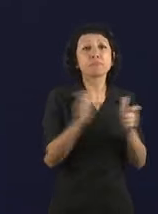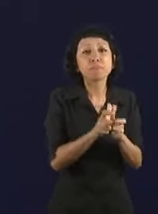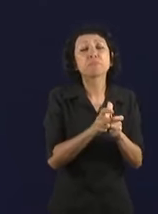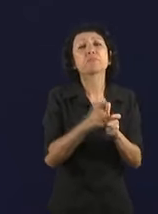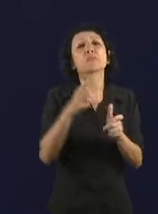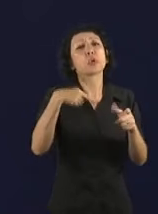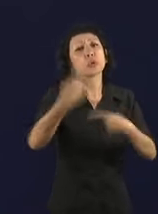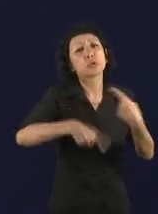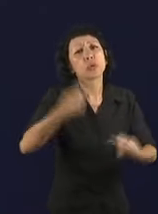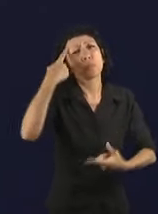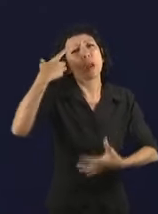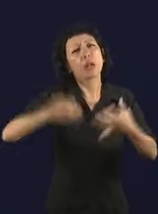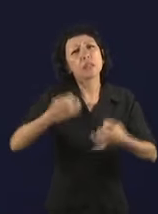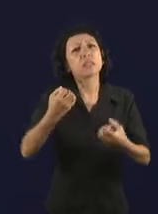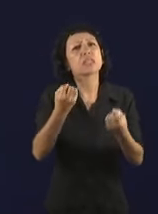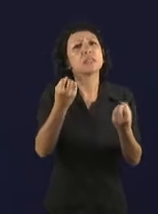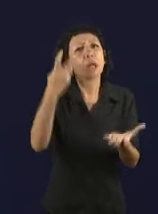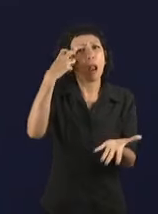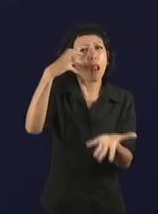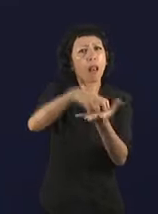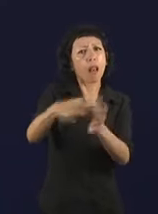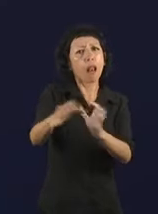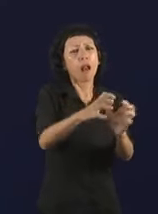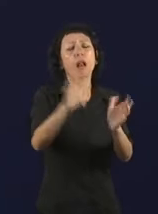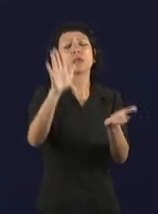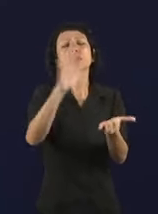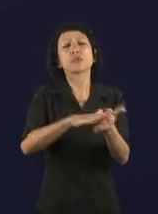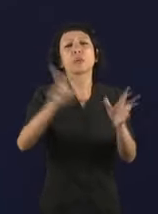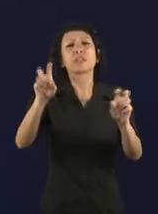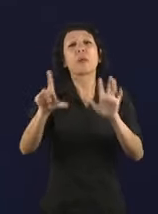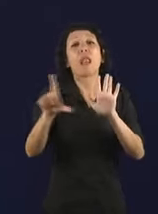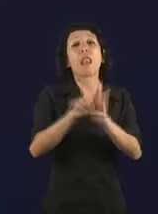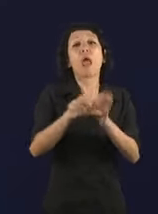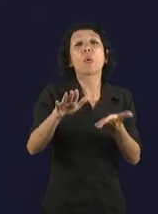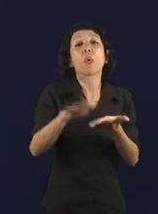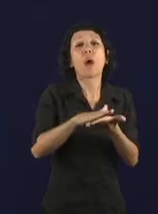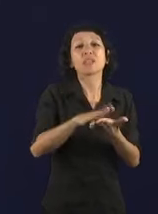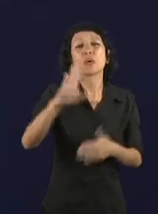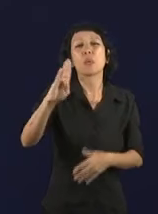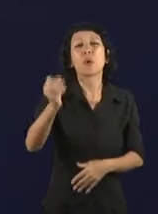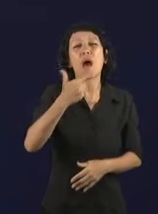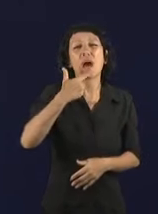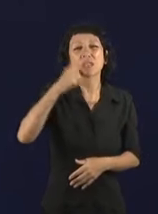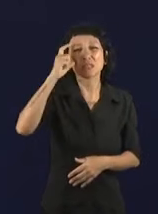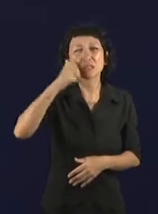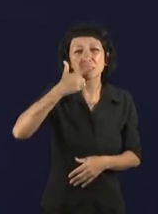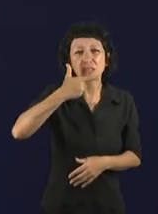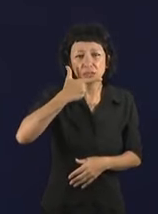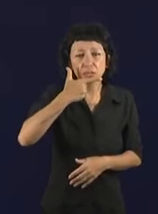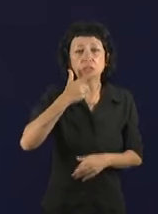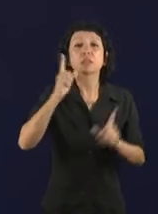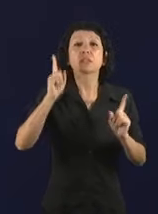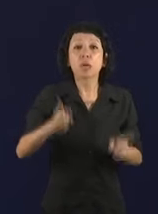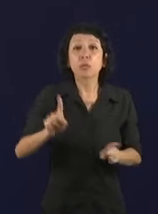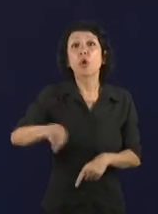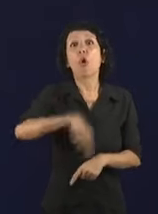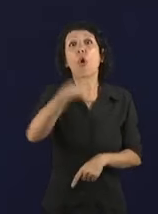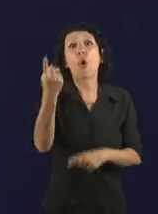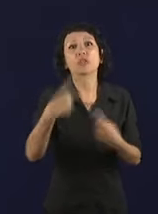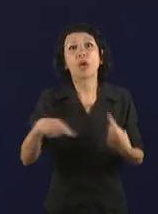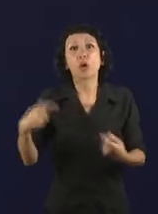en virtud del avance de la ley bases y analizamos también otra de las herencias que habíamos